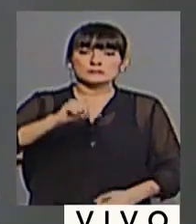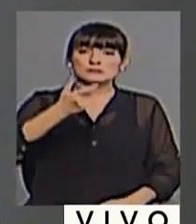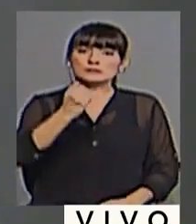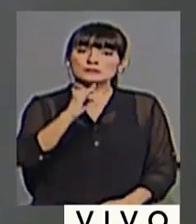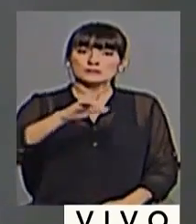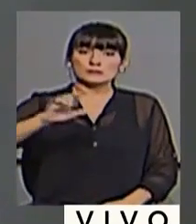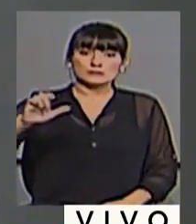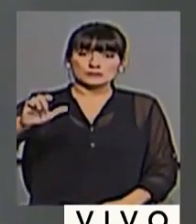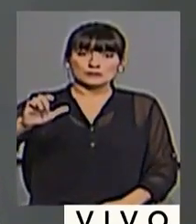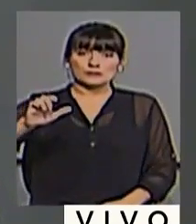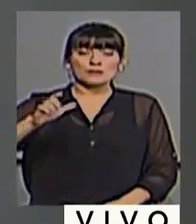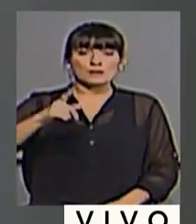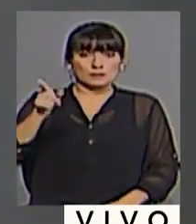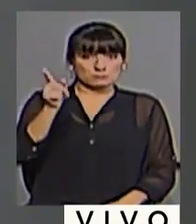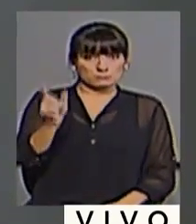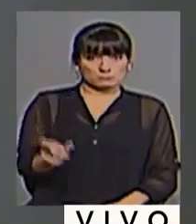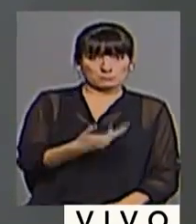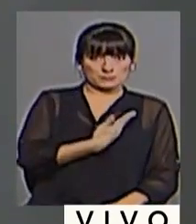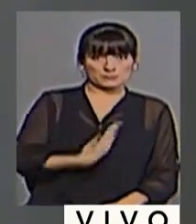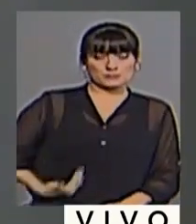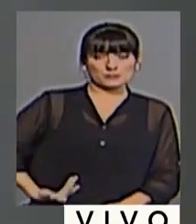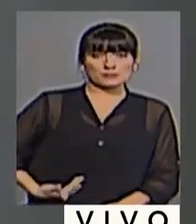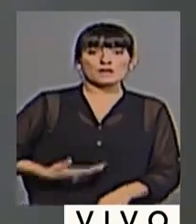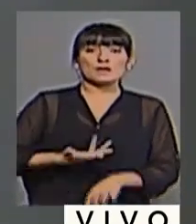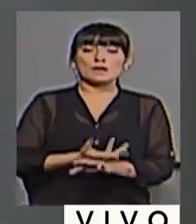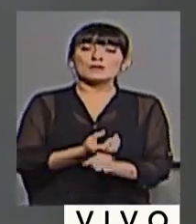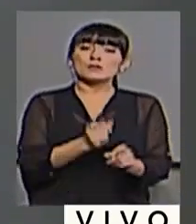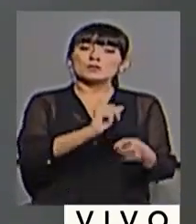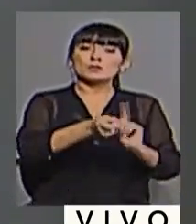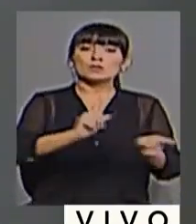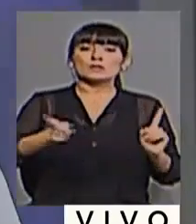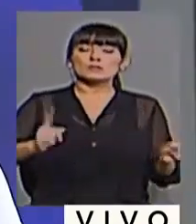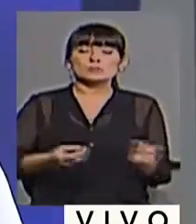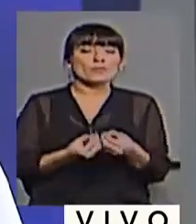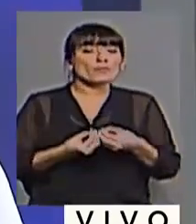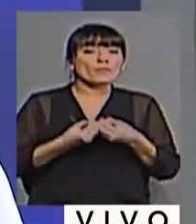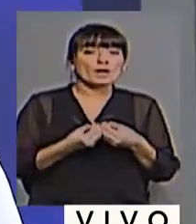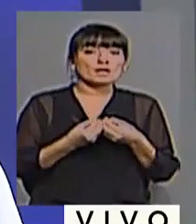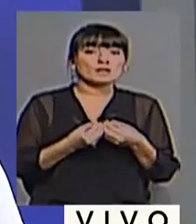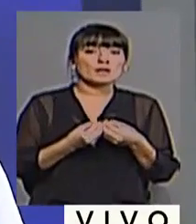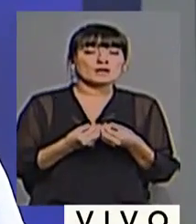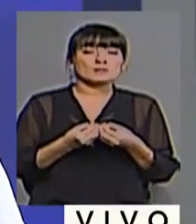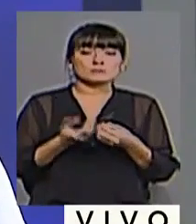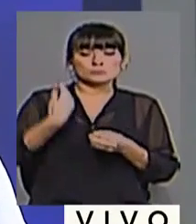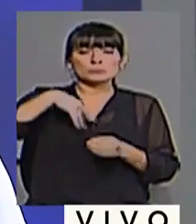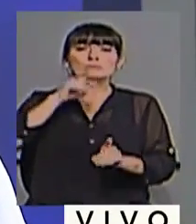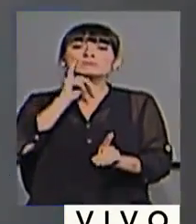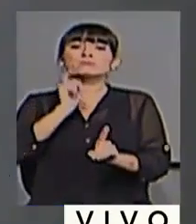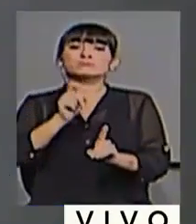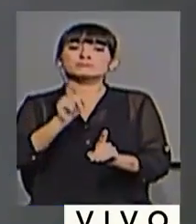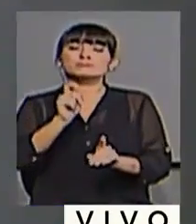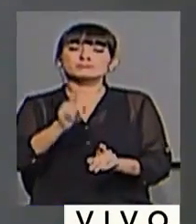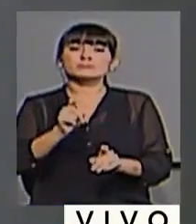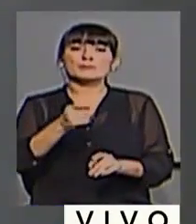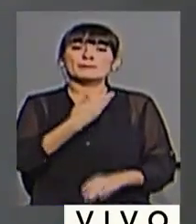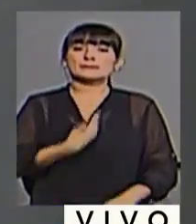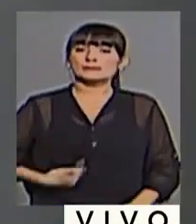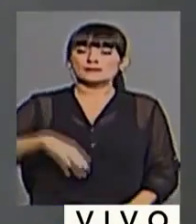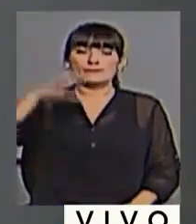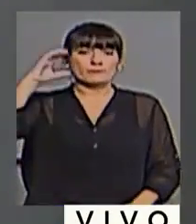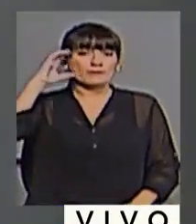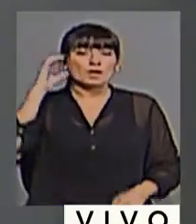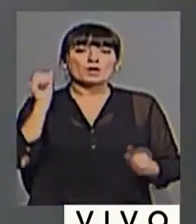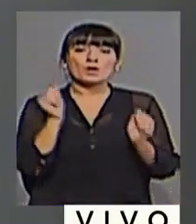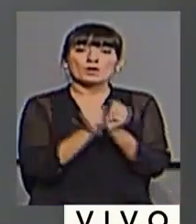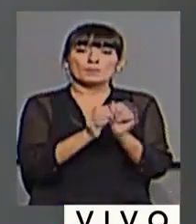siendo presidente, tenga una buena coordinación, que le hemos criticado en alguna medida a la presidenta Bachelet, con los